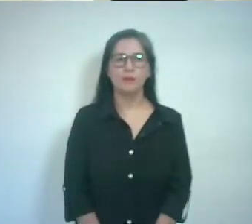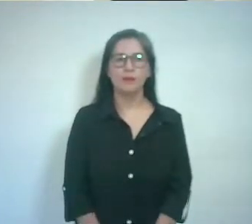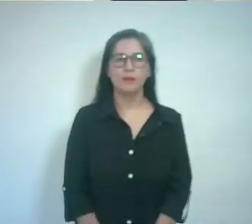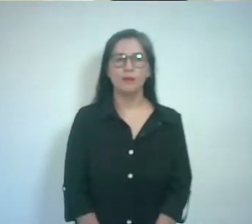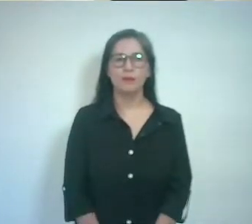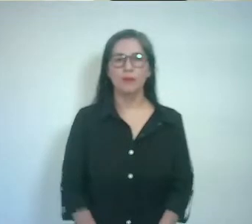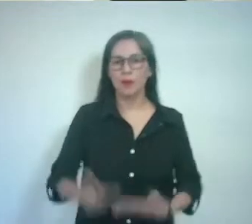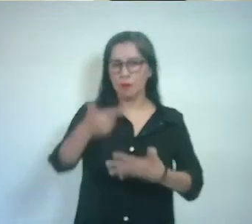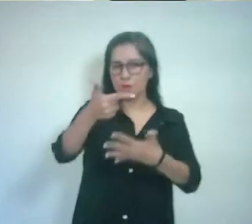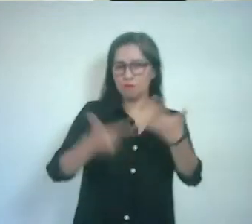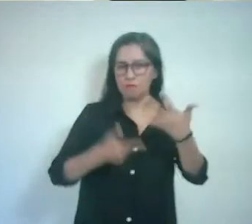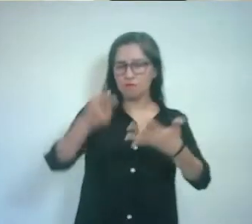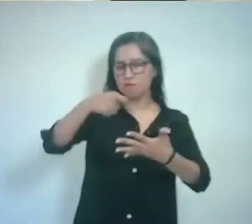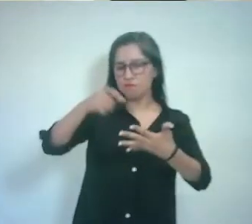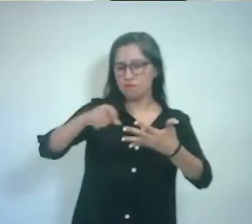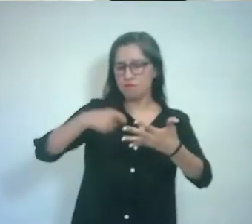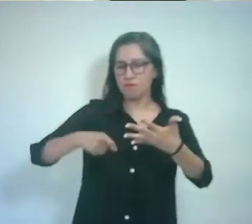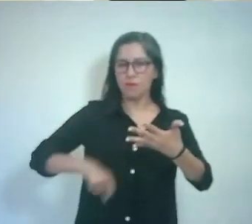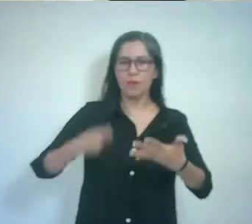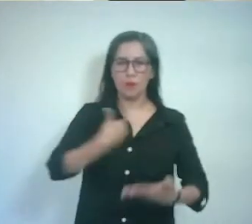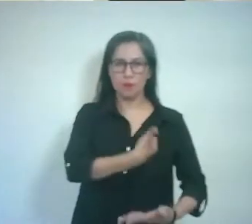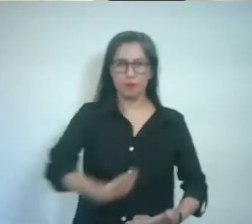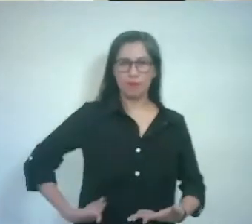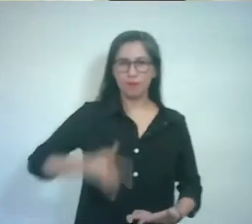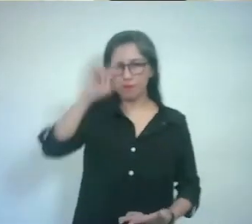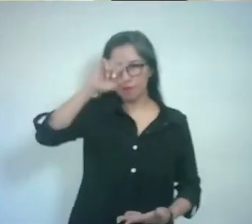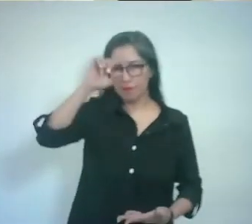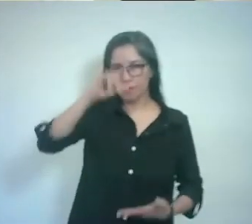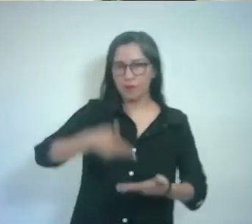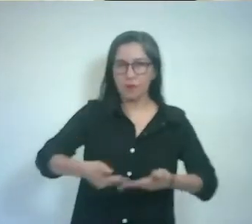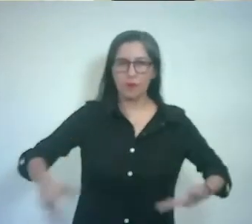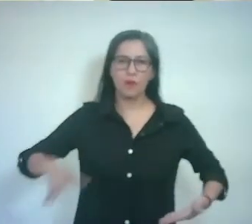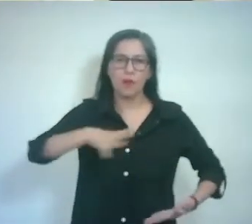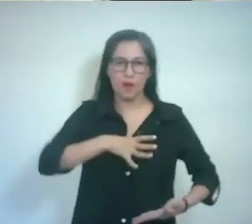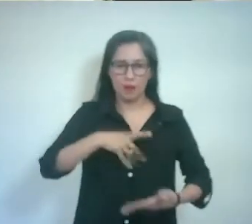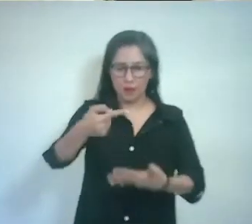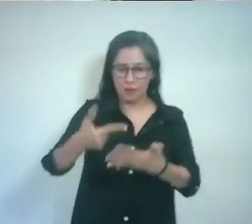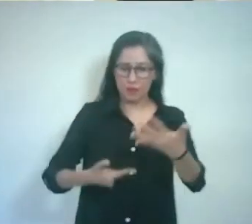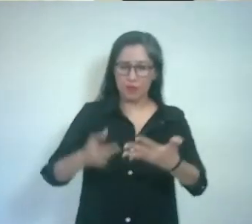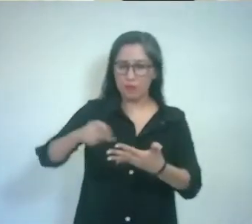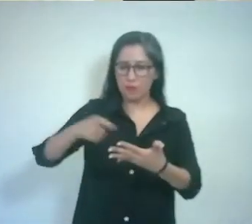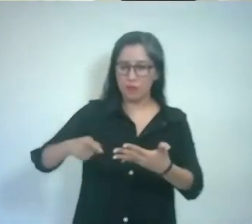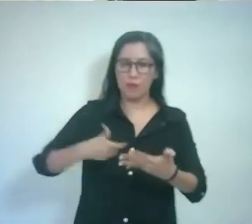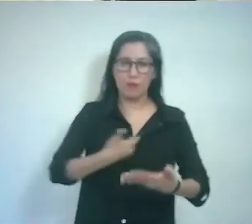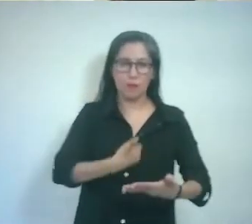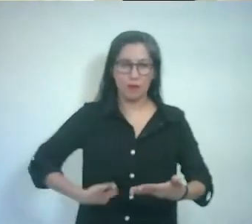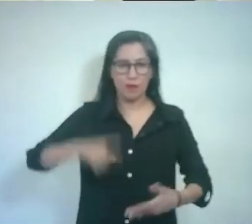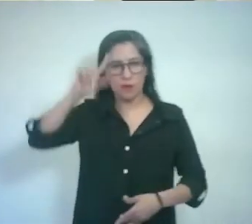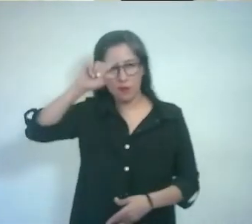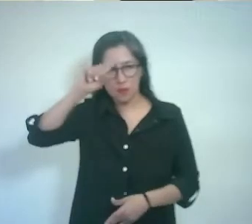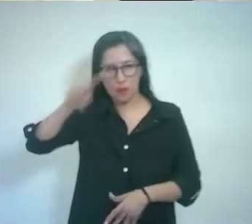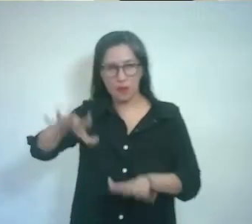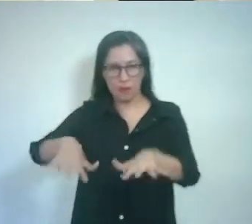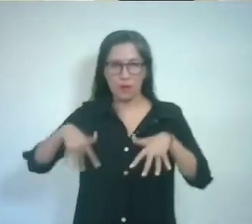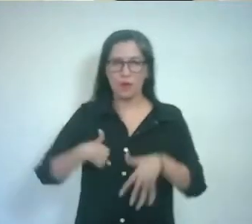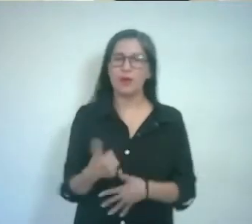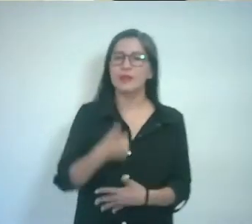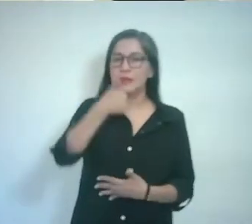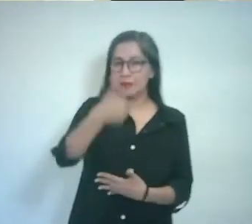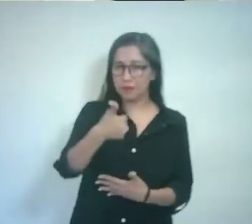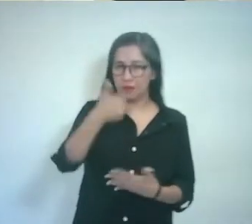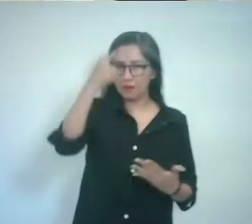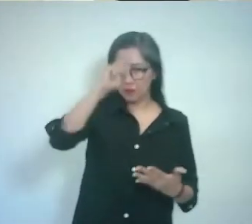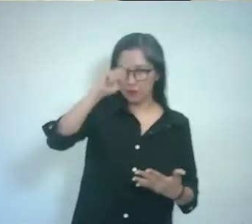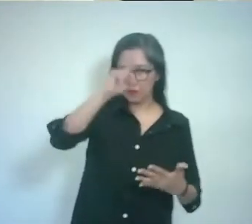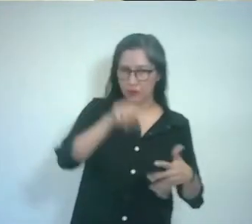Efectuado el pase de lista, consejera presidenta, me permito informar que contamos con la asistencia de la presidencia del Consejo, de 6 consejerías